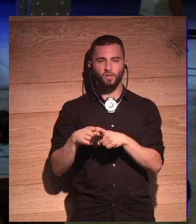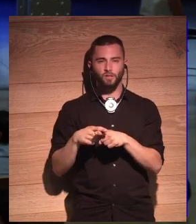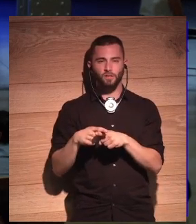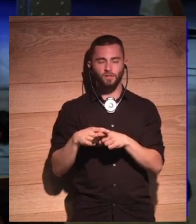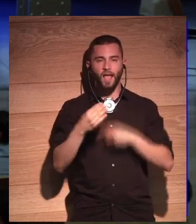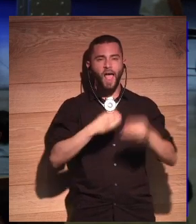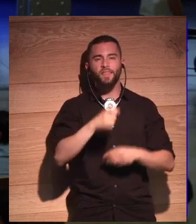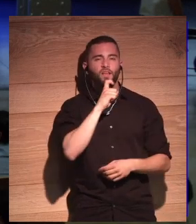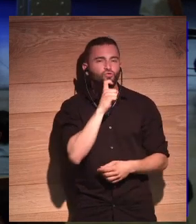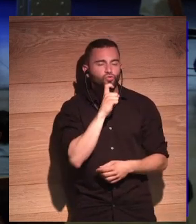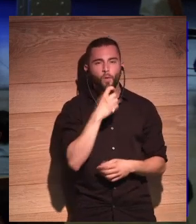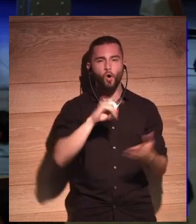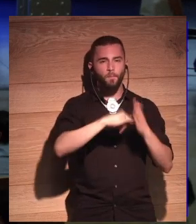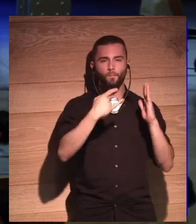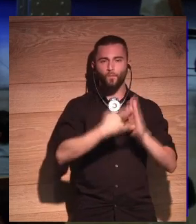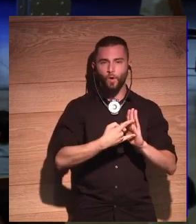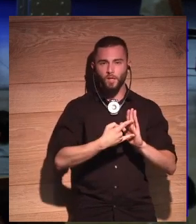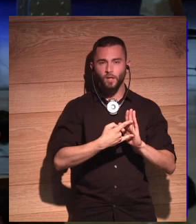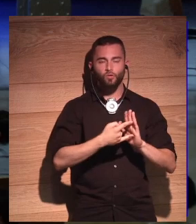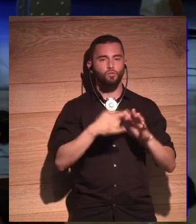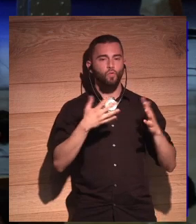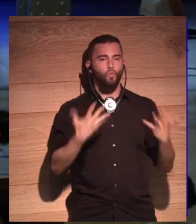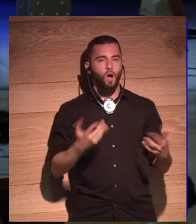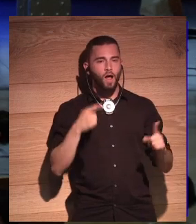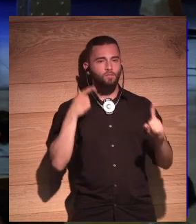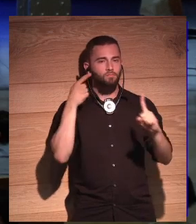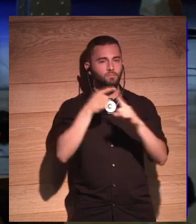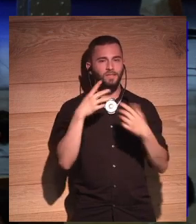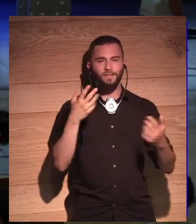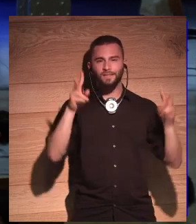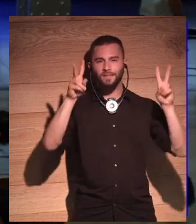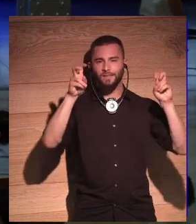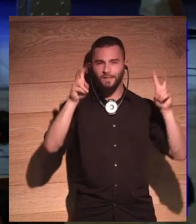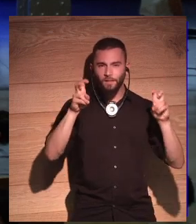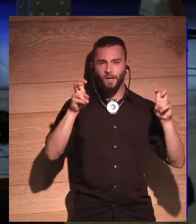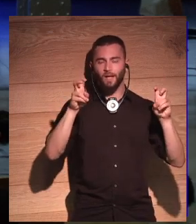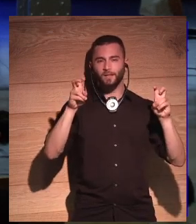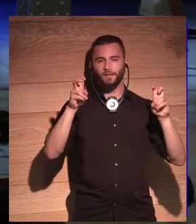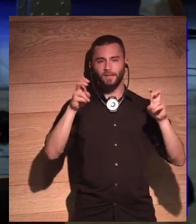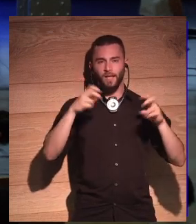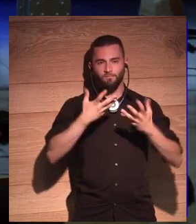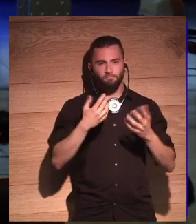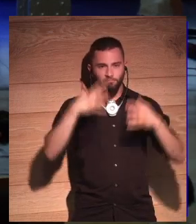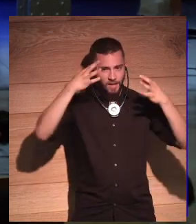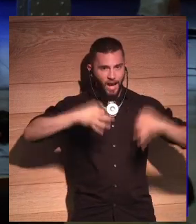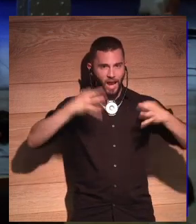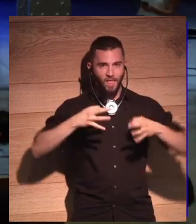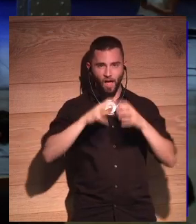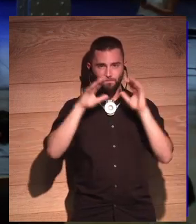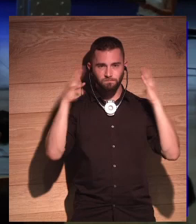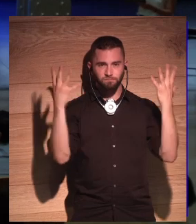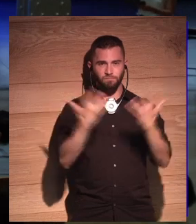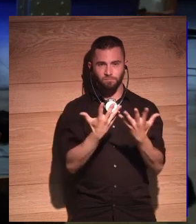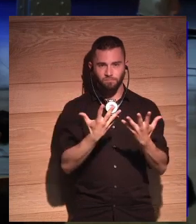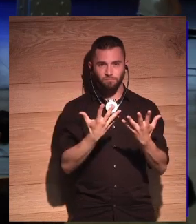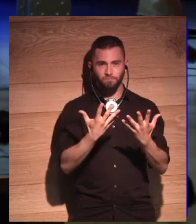aplicáis y qué proyecto tenéis respecto a la fusión, ¿no? Realidad virtual, realidad mixta, realidad